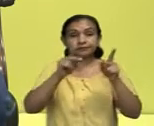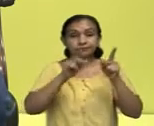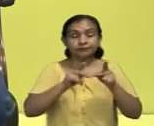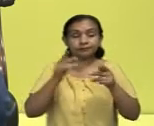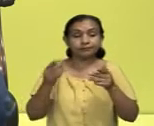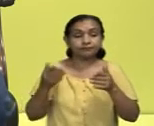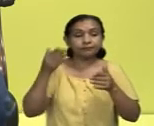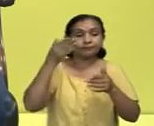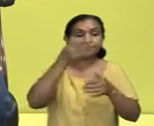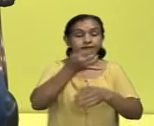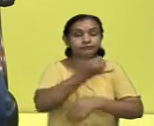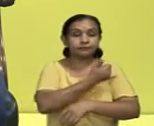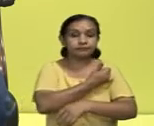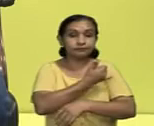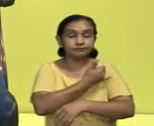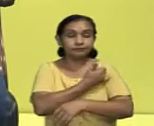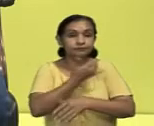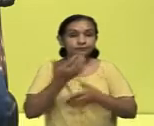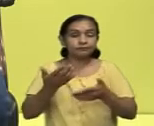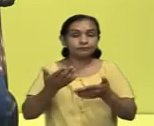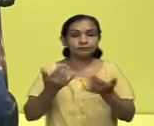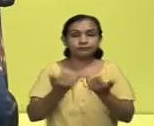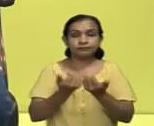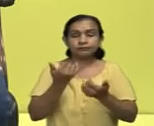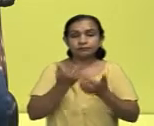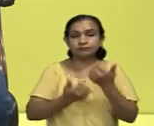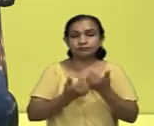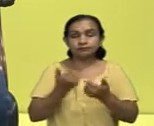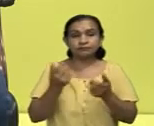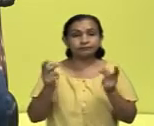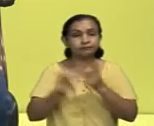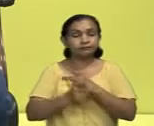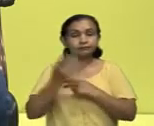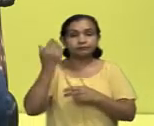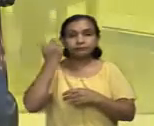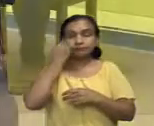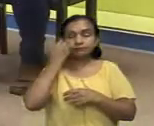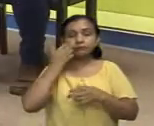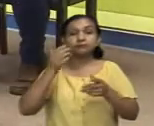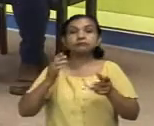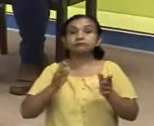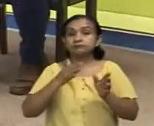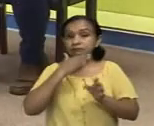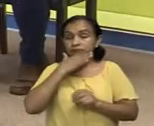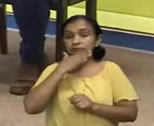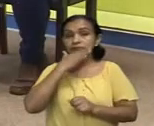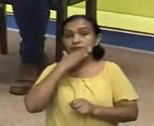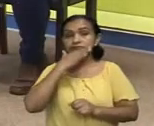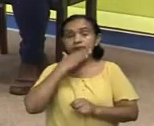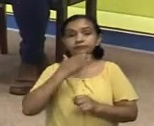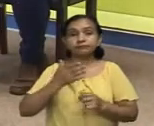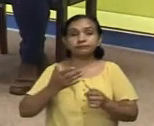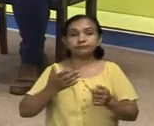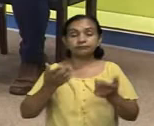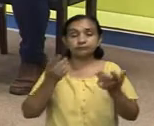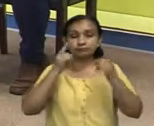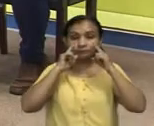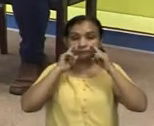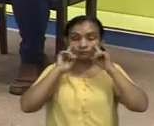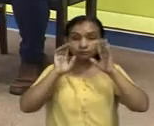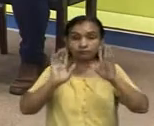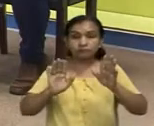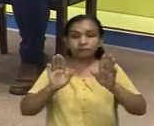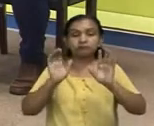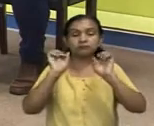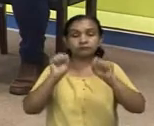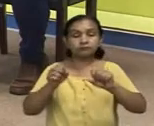llega ya con algún tipo de shock y ya descompensado. Es una fase crítica que si no se rescata en este momento puede llegar